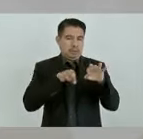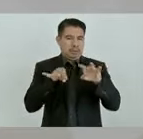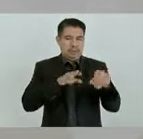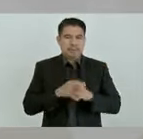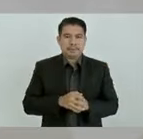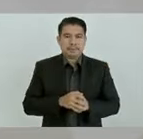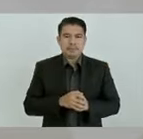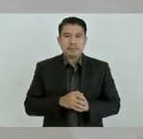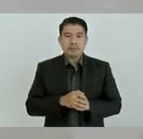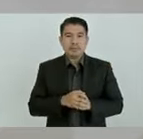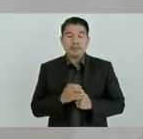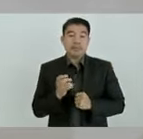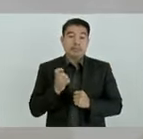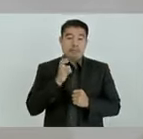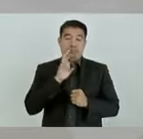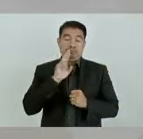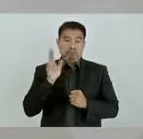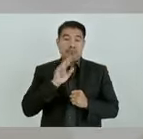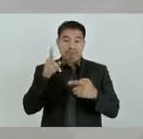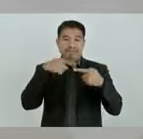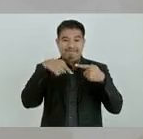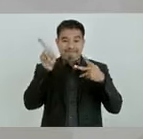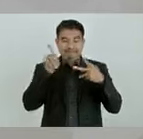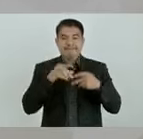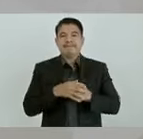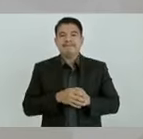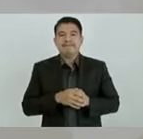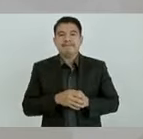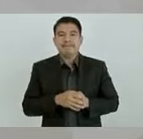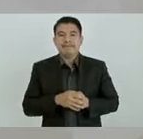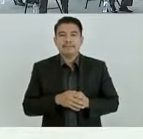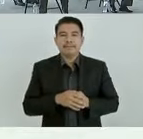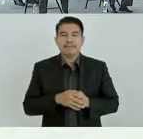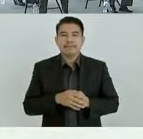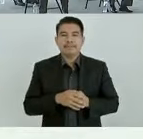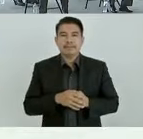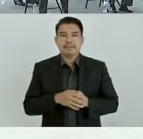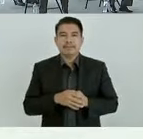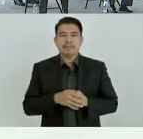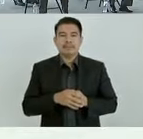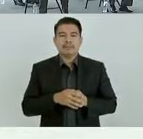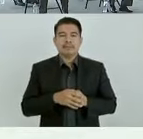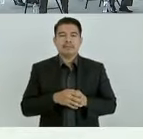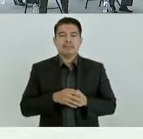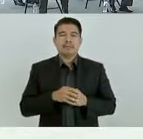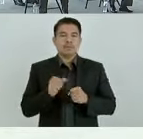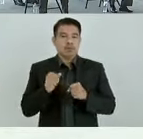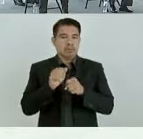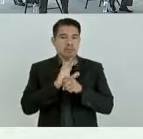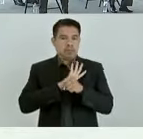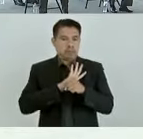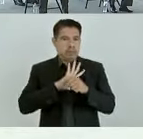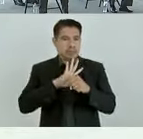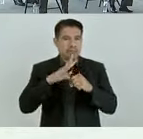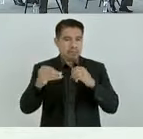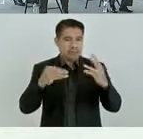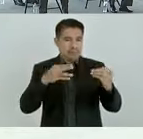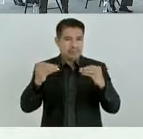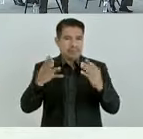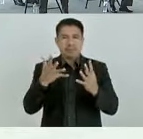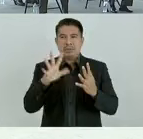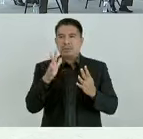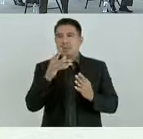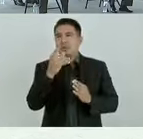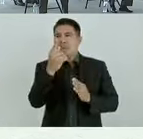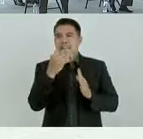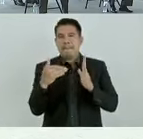Esto es un buen dato. En total, por la pandemia, se perdieron cerca de